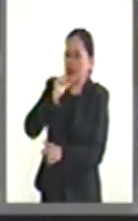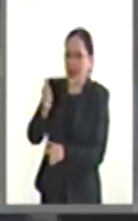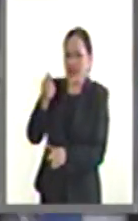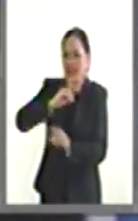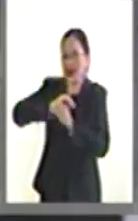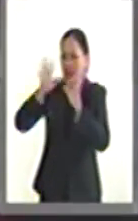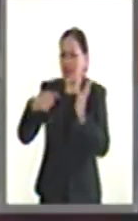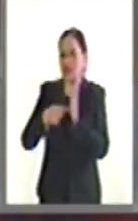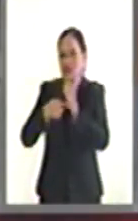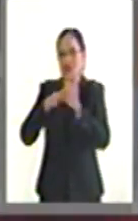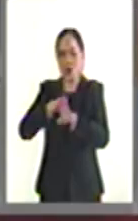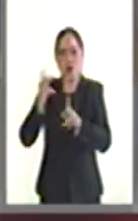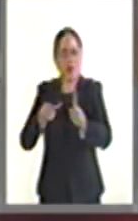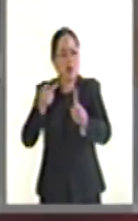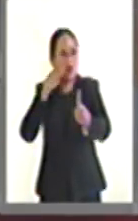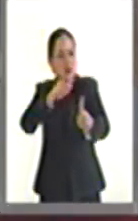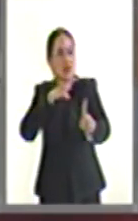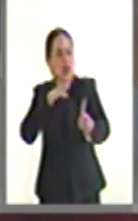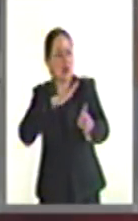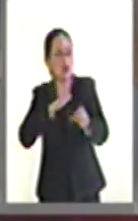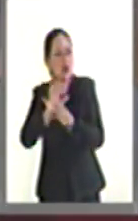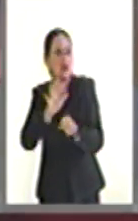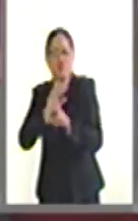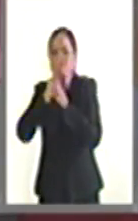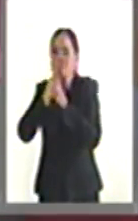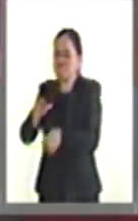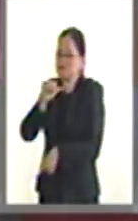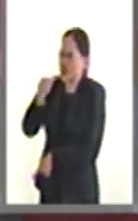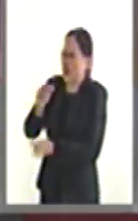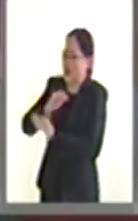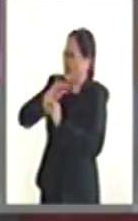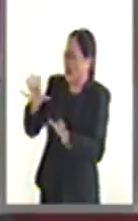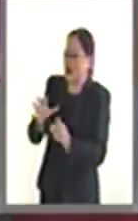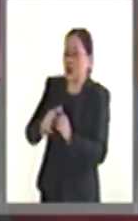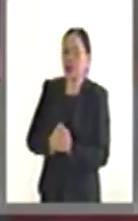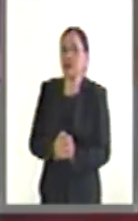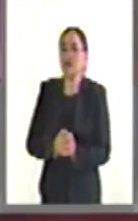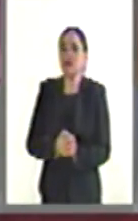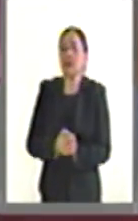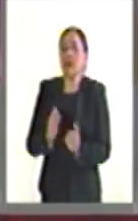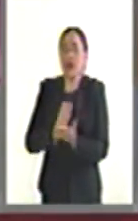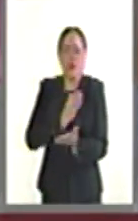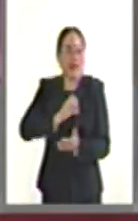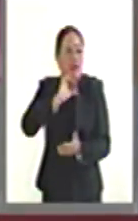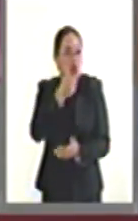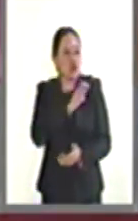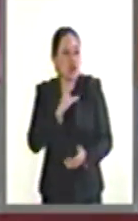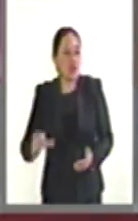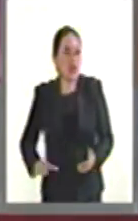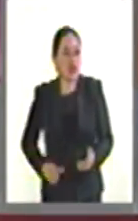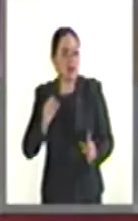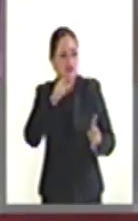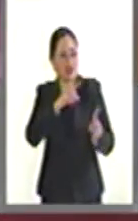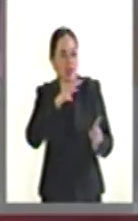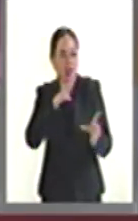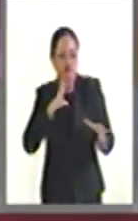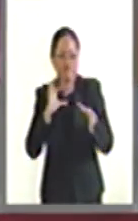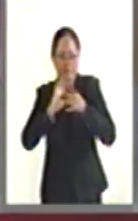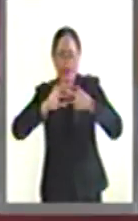claridad las preguntas que se les formularon, y peor aún, existen otros con claros